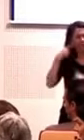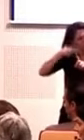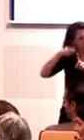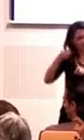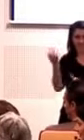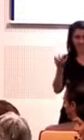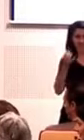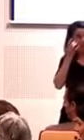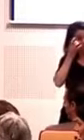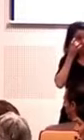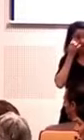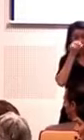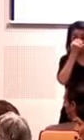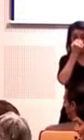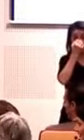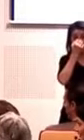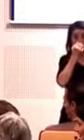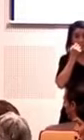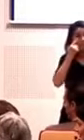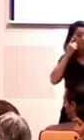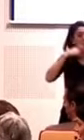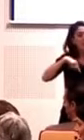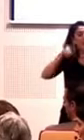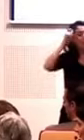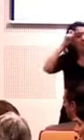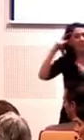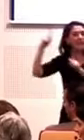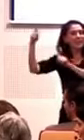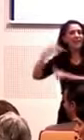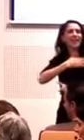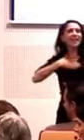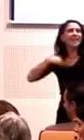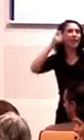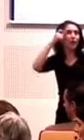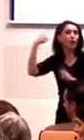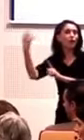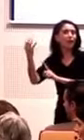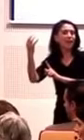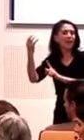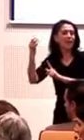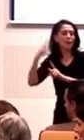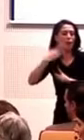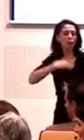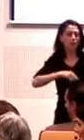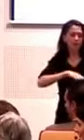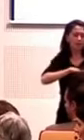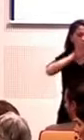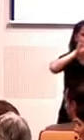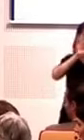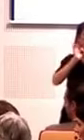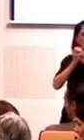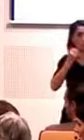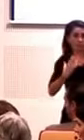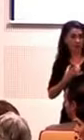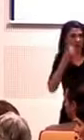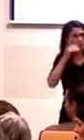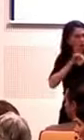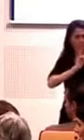bueno, pues que según las expectativas con las que vayas, pues te puedes encontrar una cosa u otra, pero ¿cómo me va a ir mal